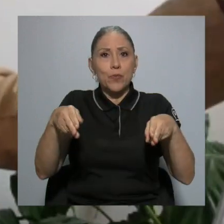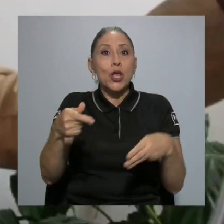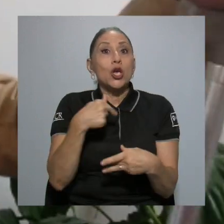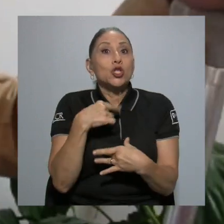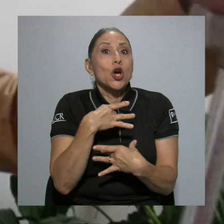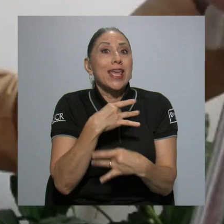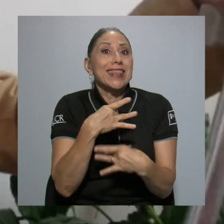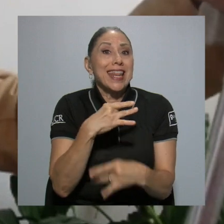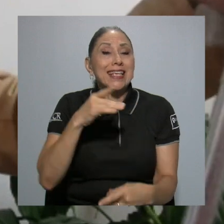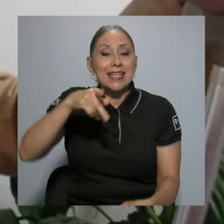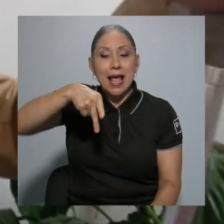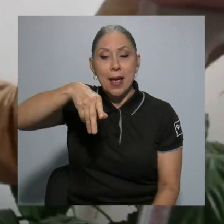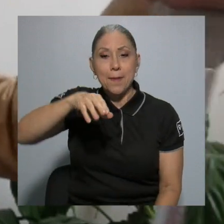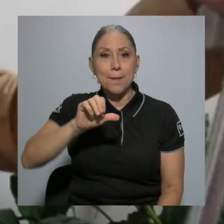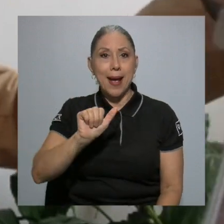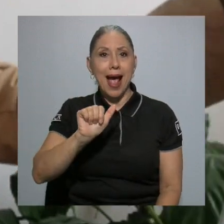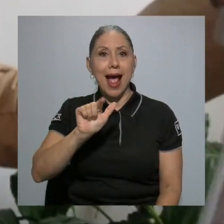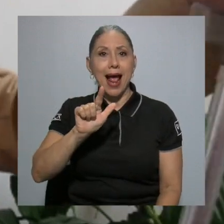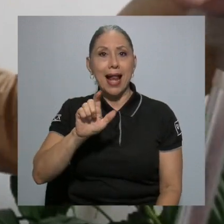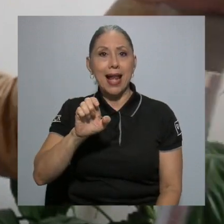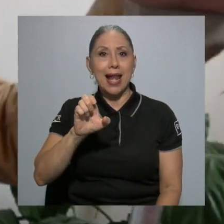mi interés todavía por la paleontología no